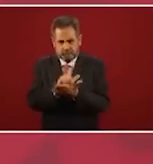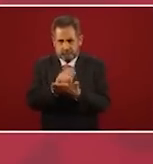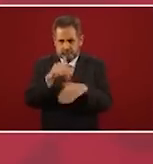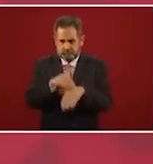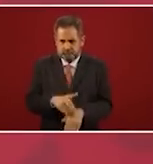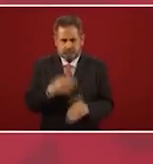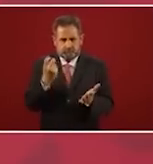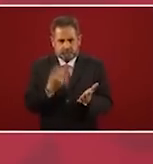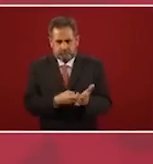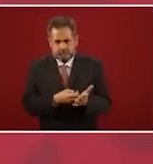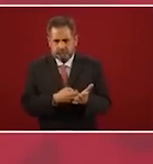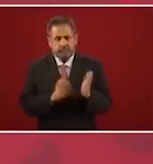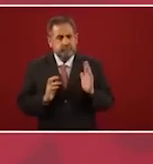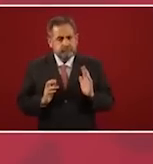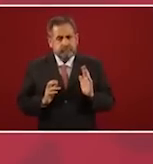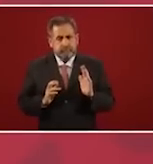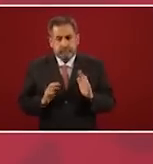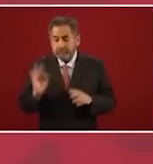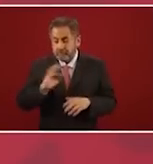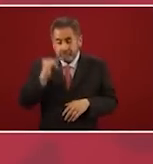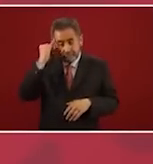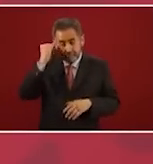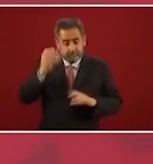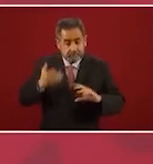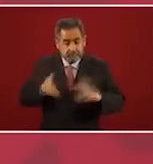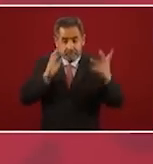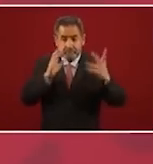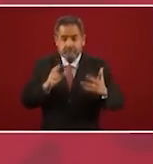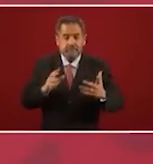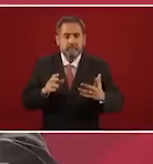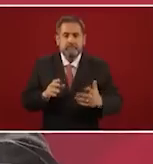legalidad. Si no, imagínense,